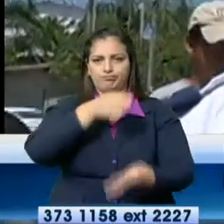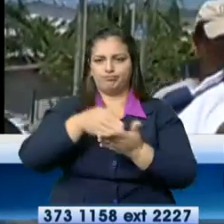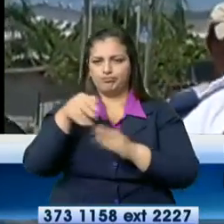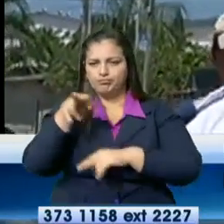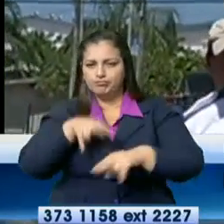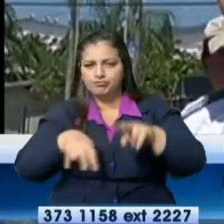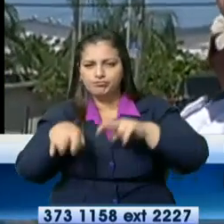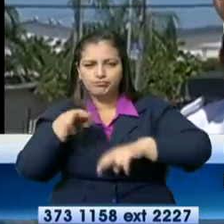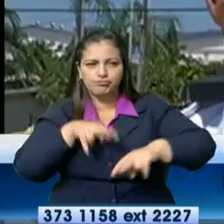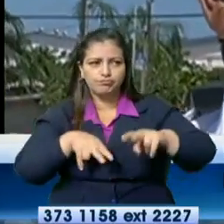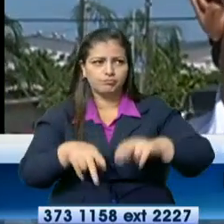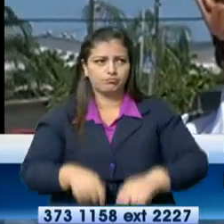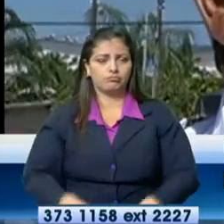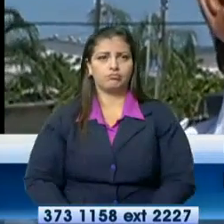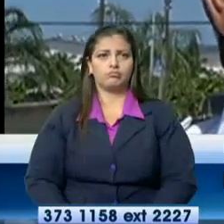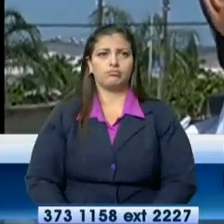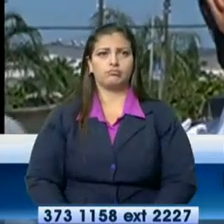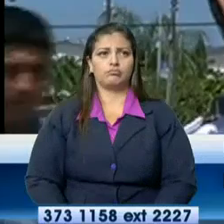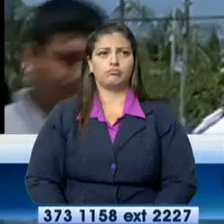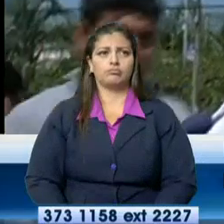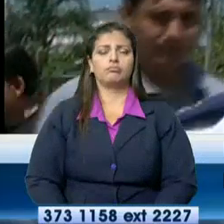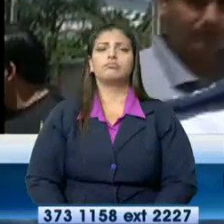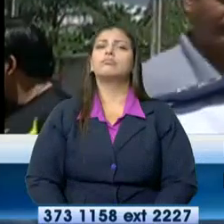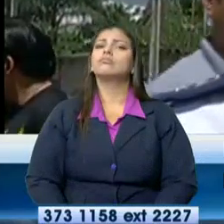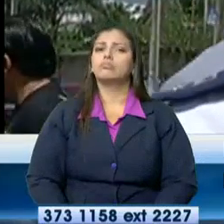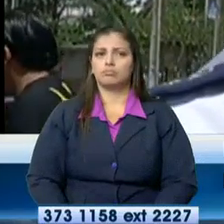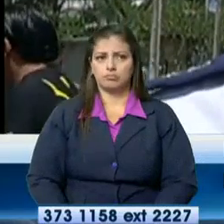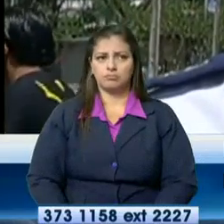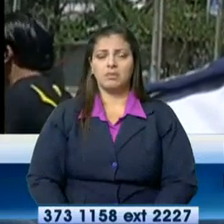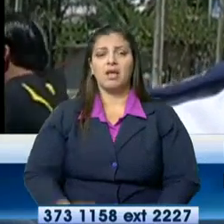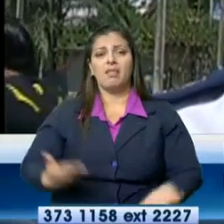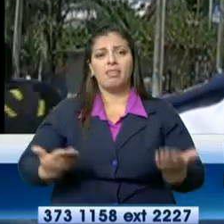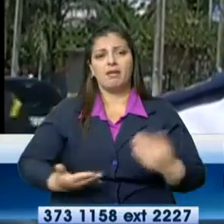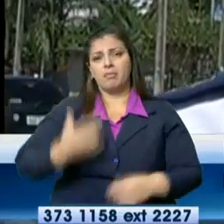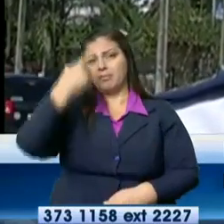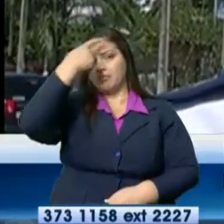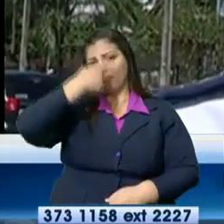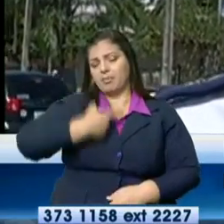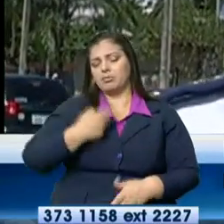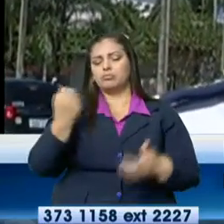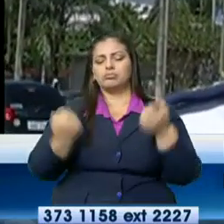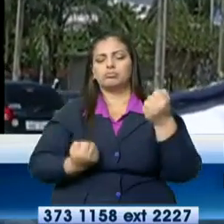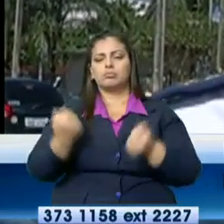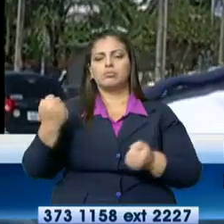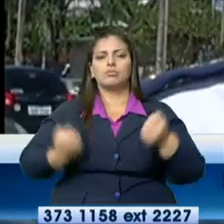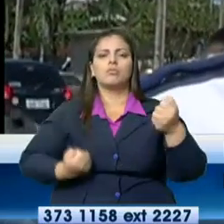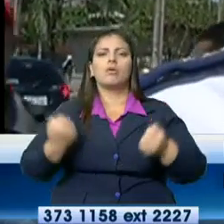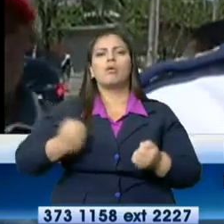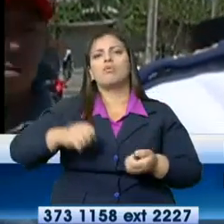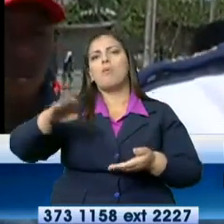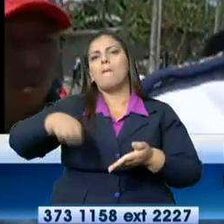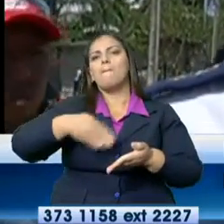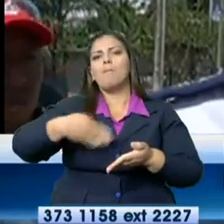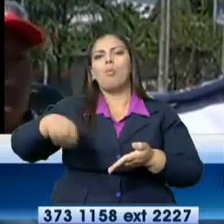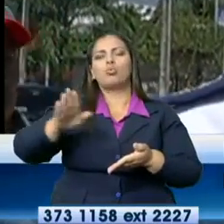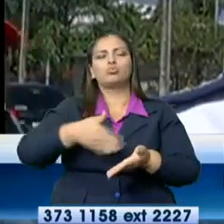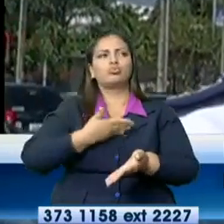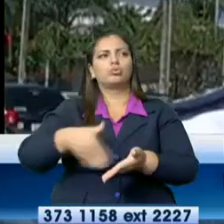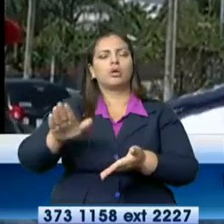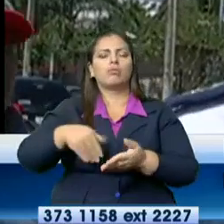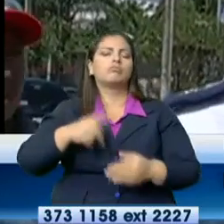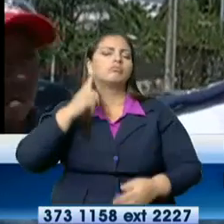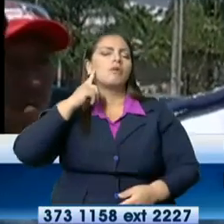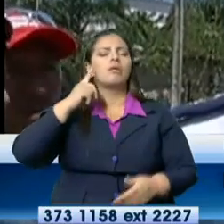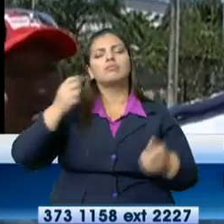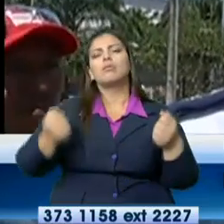Muchas veces las sirenas no se las escuchan porque llevan los vidrios arriba, van con música, o como le decía la señora, podría